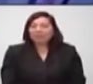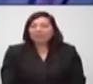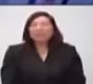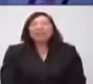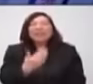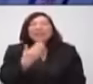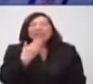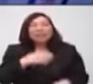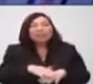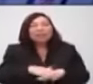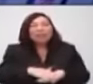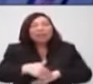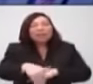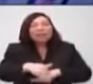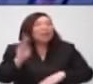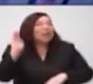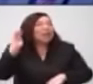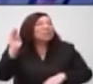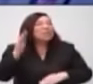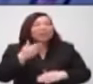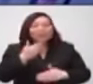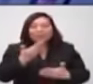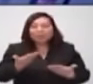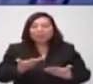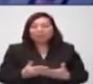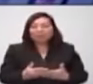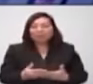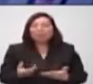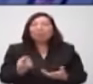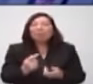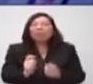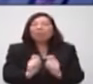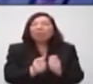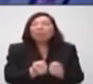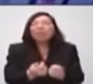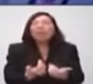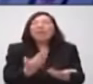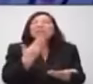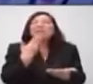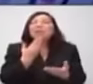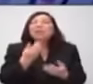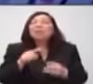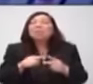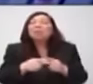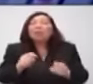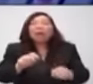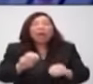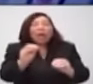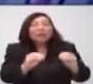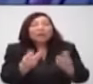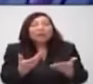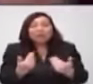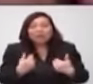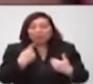quién administra a la Javier Prados. Nos dicen que está en un proceso de concesión. ¿Quién hace el mantenimiento? Porque